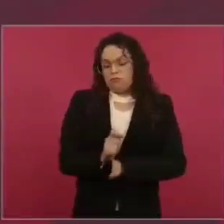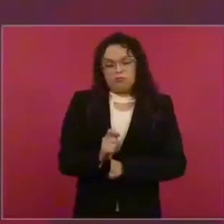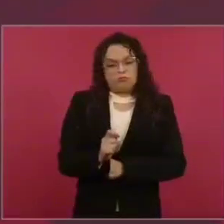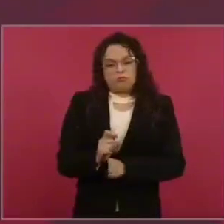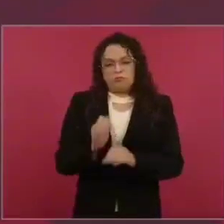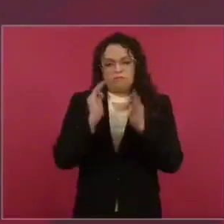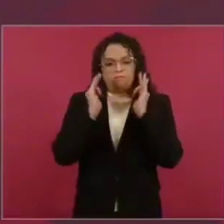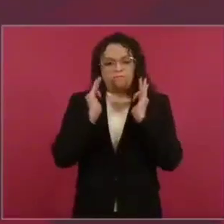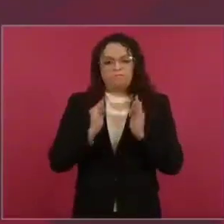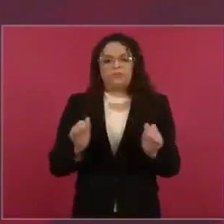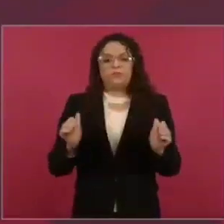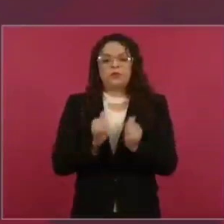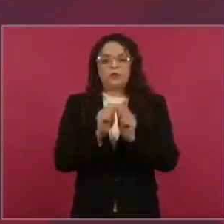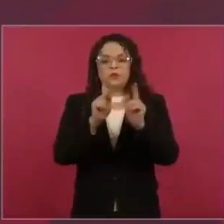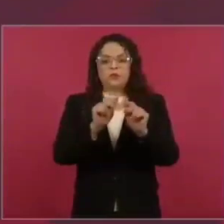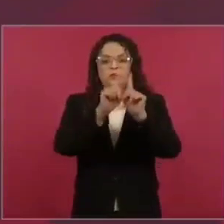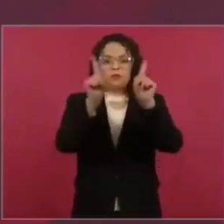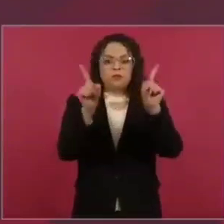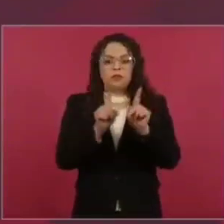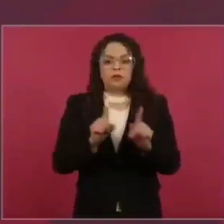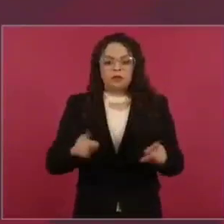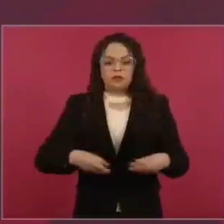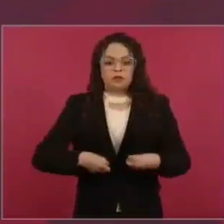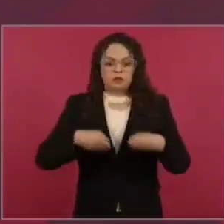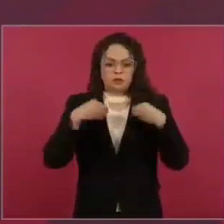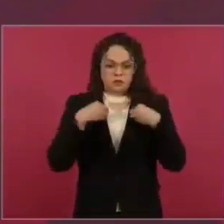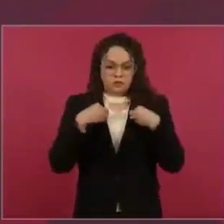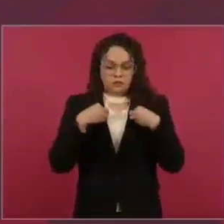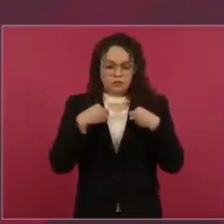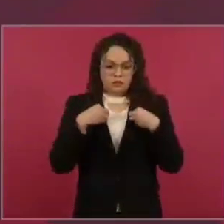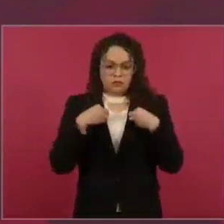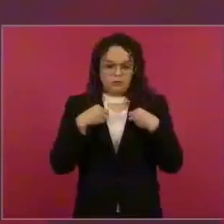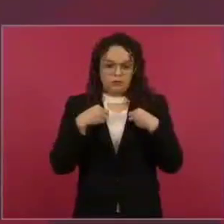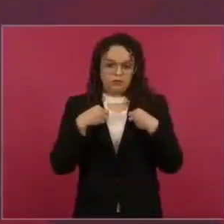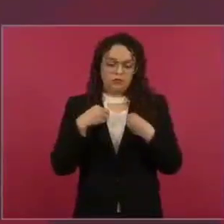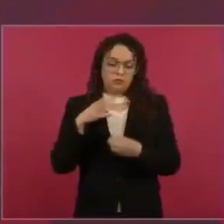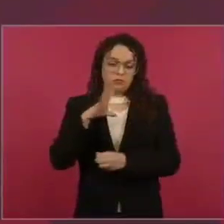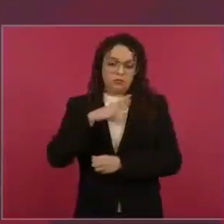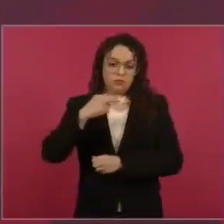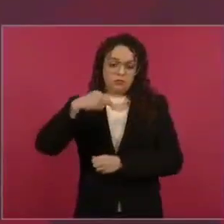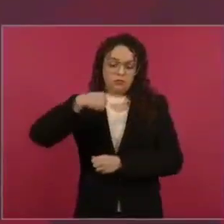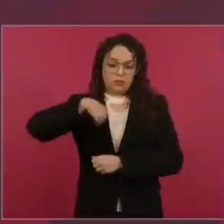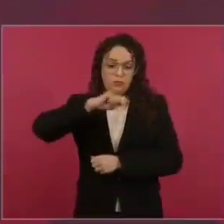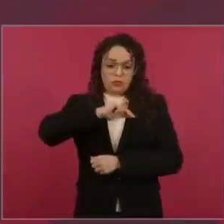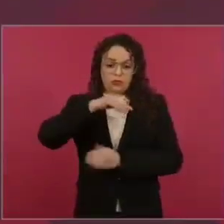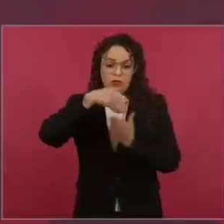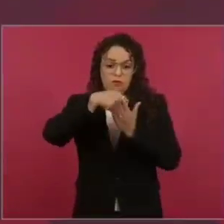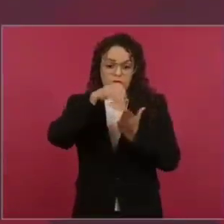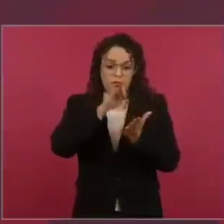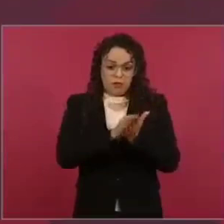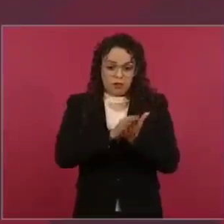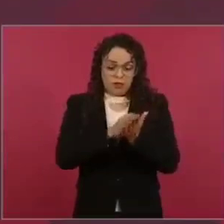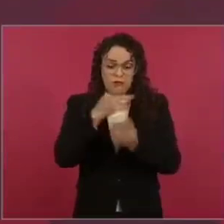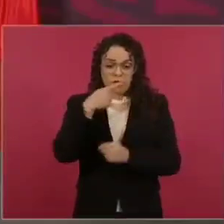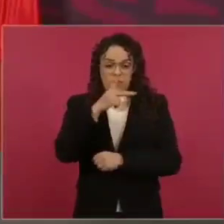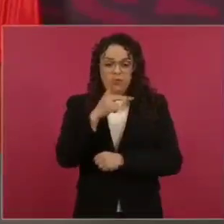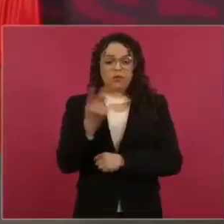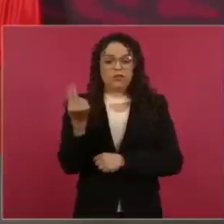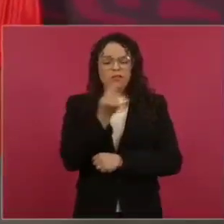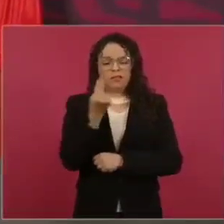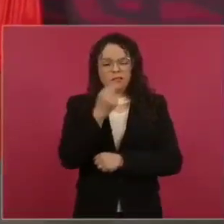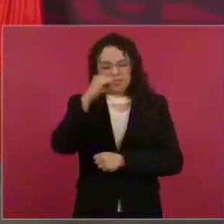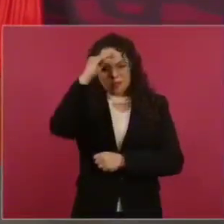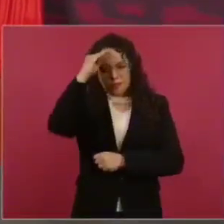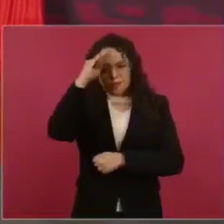oye, un recetario de esto y esto, el peligro para México, dice esto y va a pasar esto y lo otro, descalificando a Claudia Sheinbaum. Y como dice Tatiana,